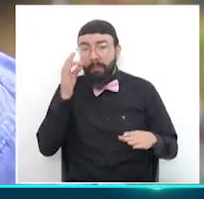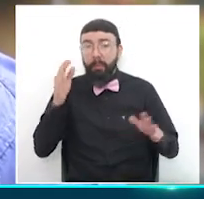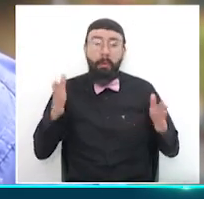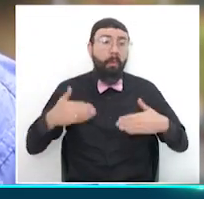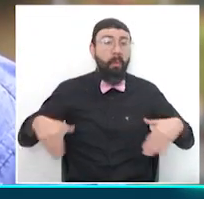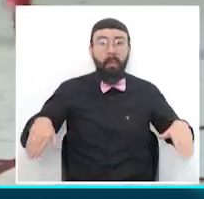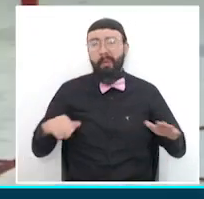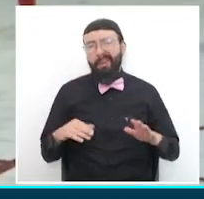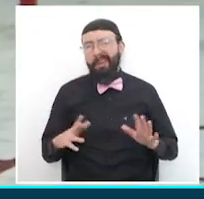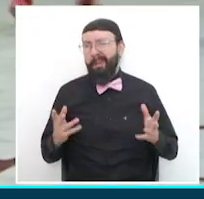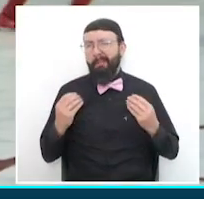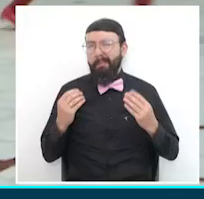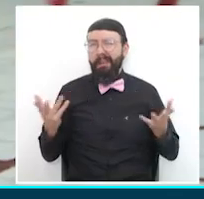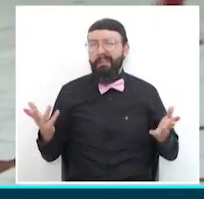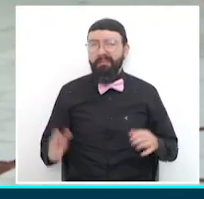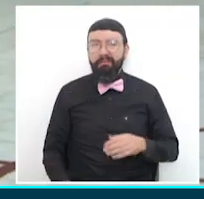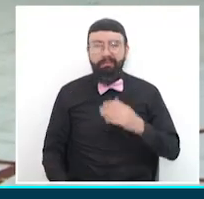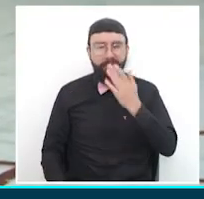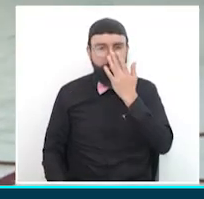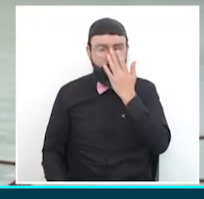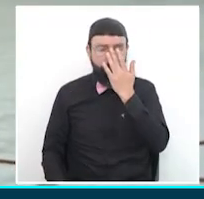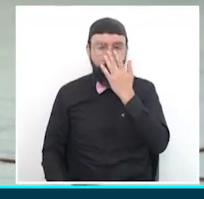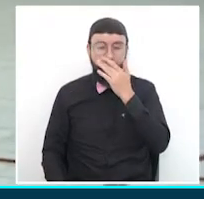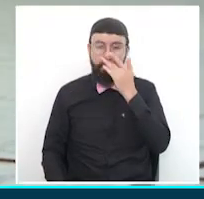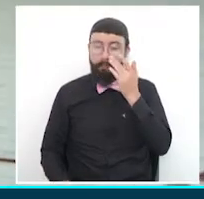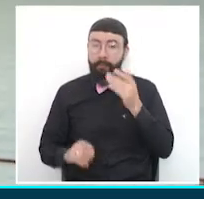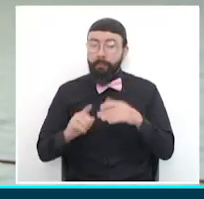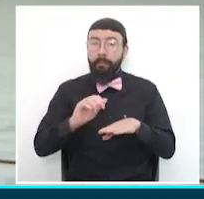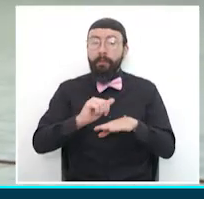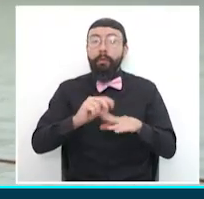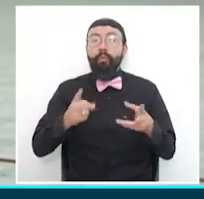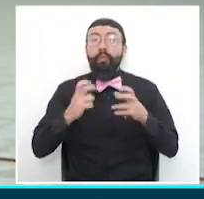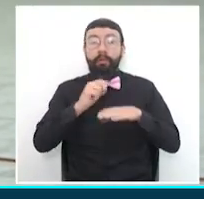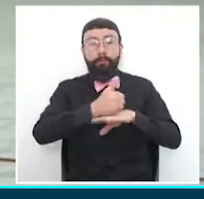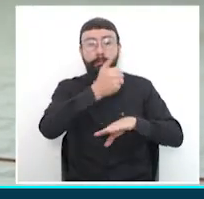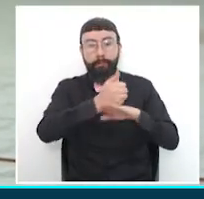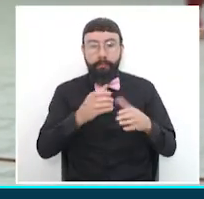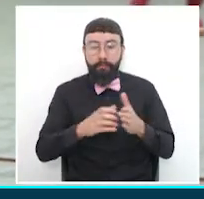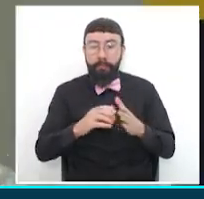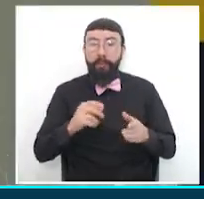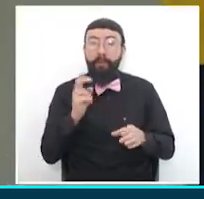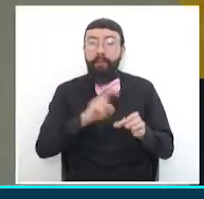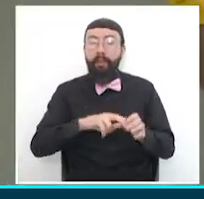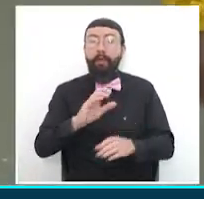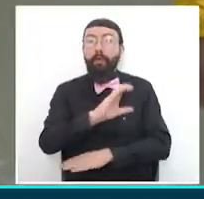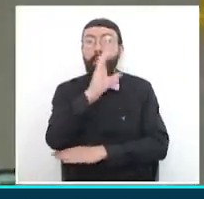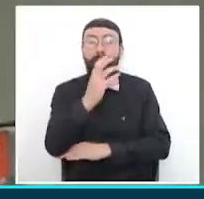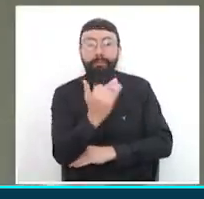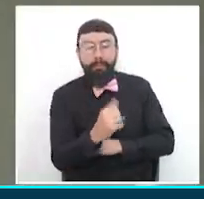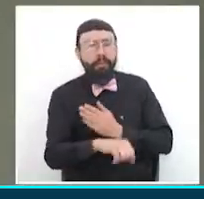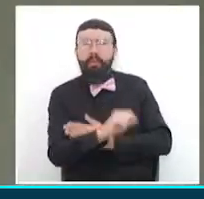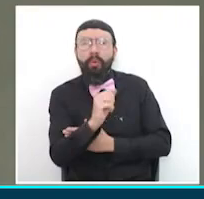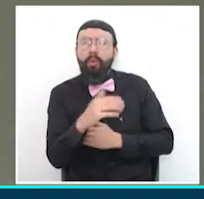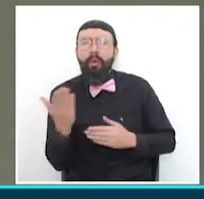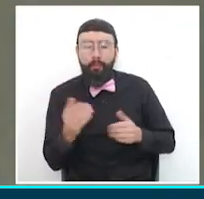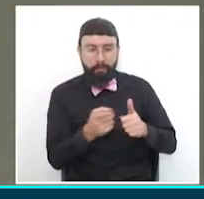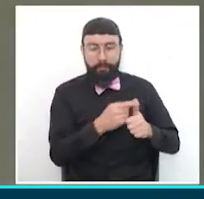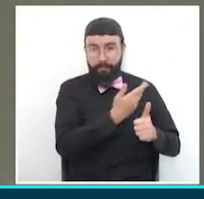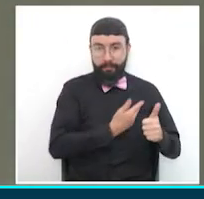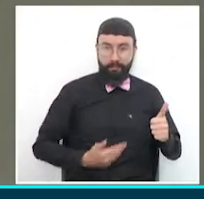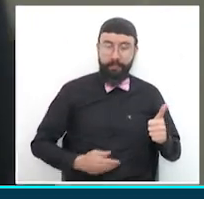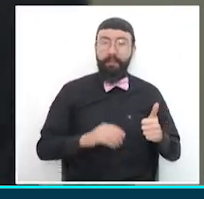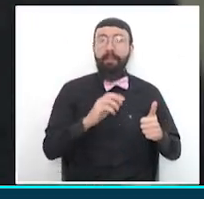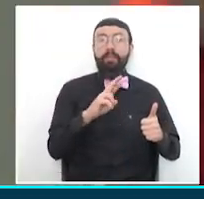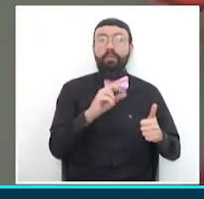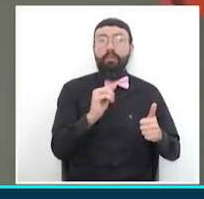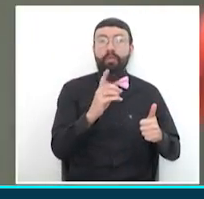cerrada, pues no valdría la pena. El nuevo cuadro directivo de la Federación Colombiana de Fútbol de Salón quedó conformado así: presidente José David